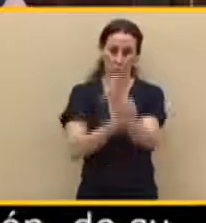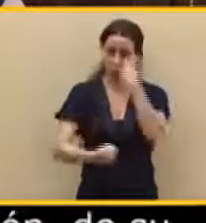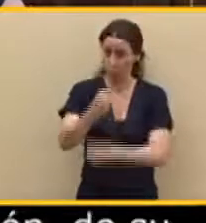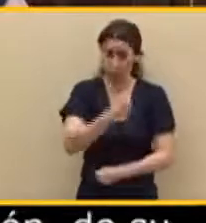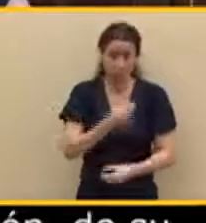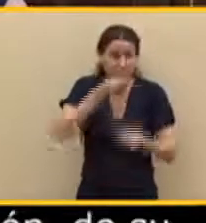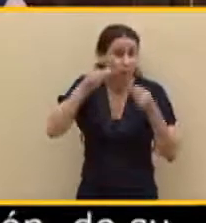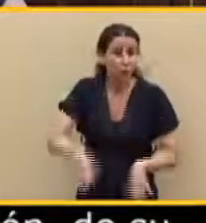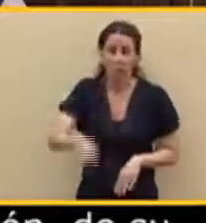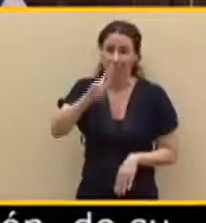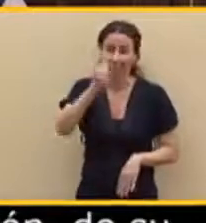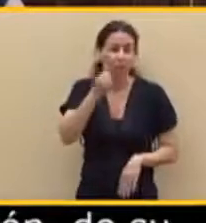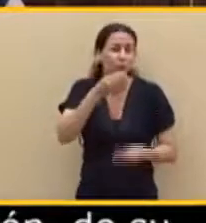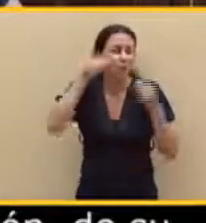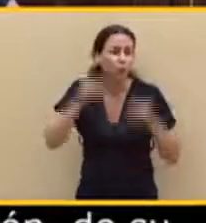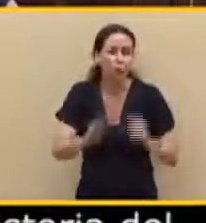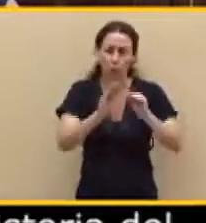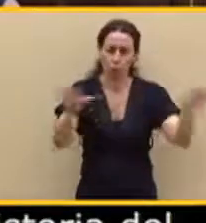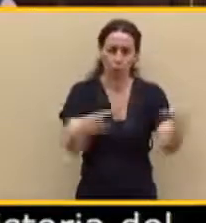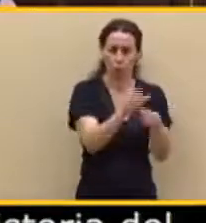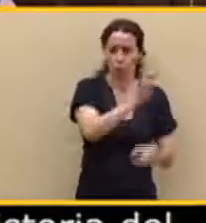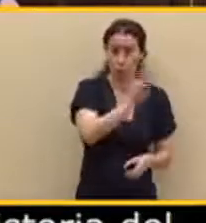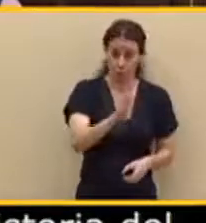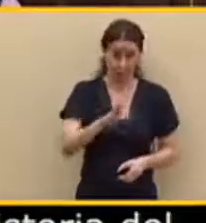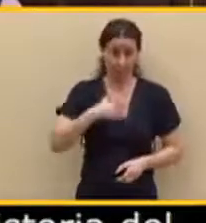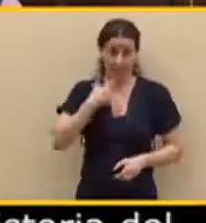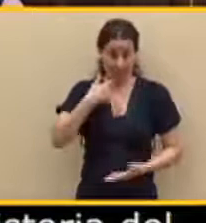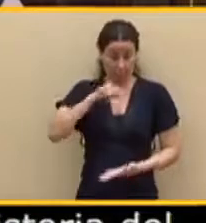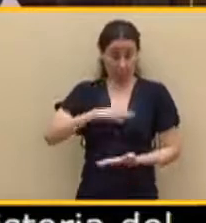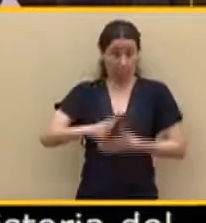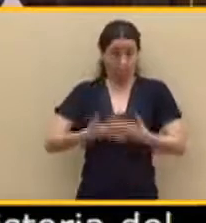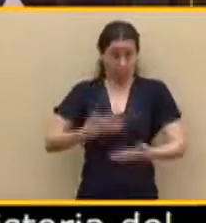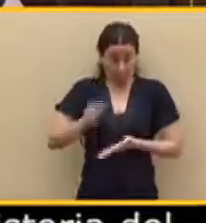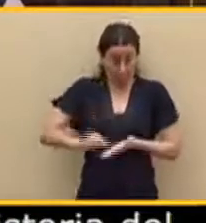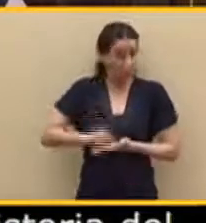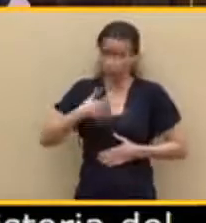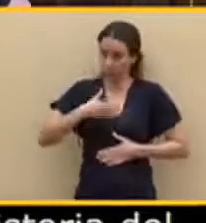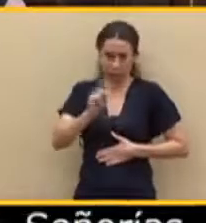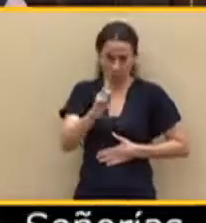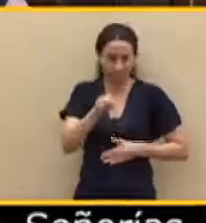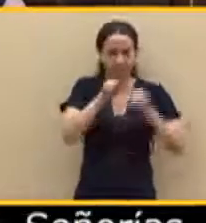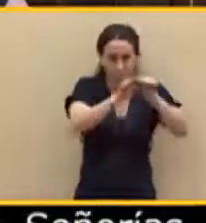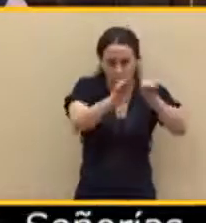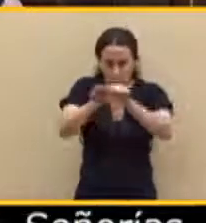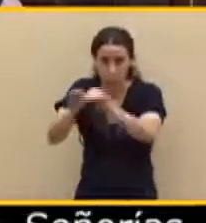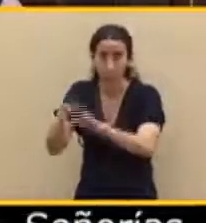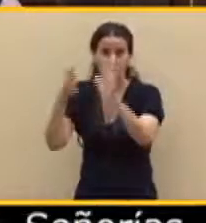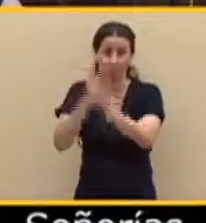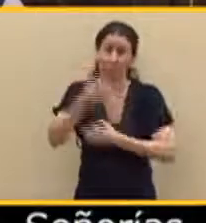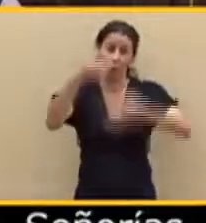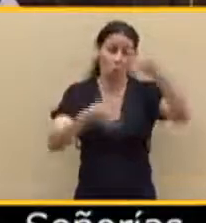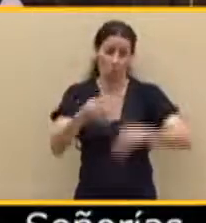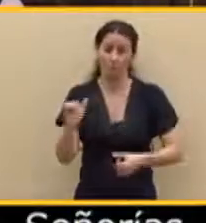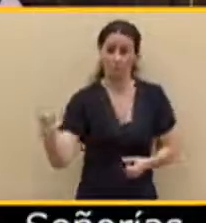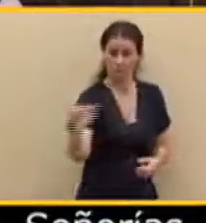Partido Popular, que no la escribimos nosotros, señorías, sino que se escribe cada día en los juzgados de este país y que está más cercana a Soto del